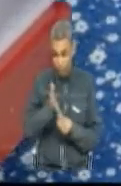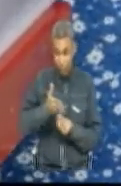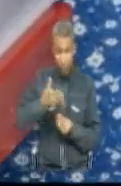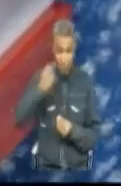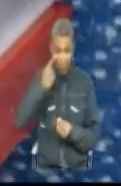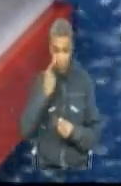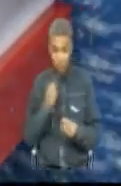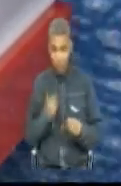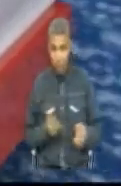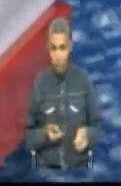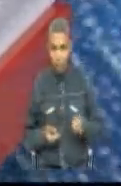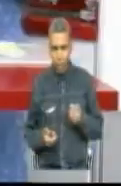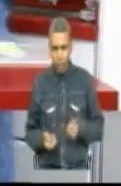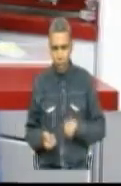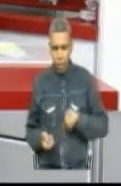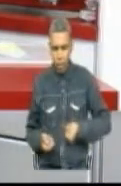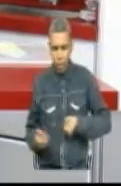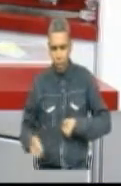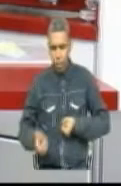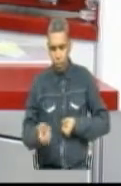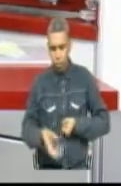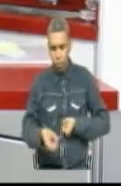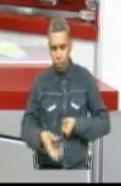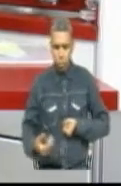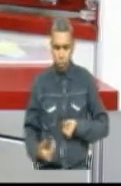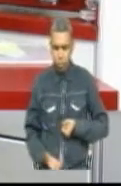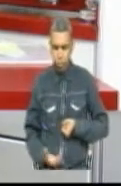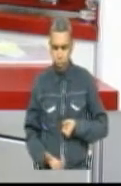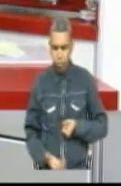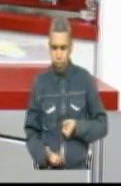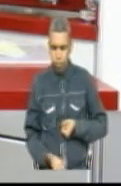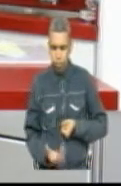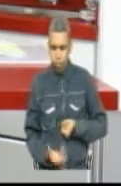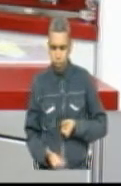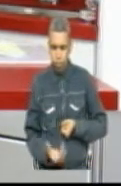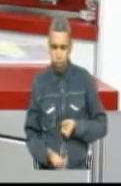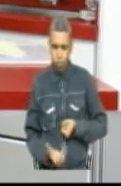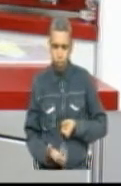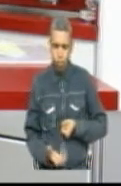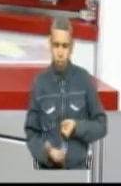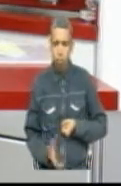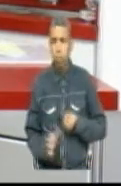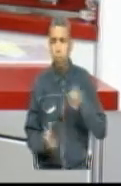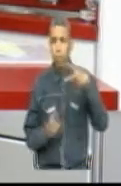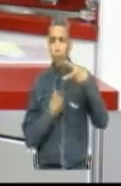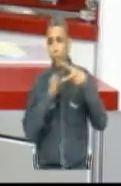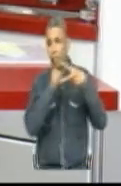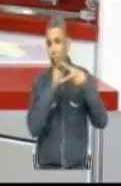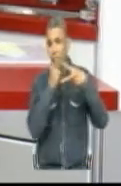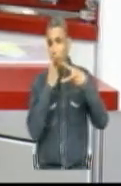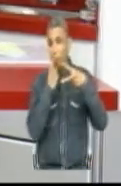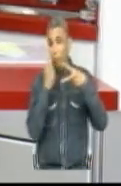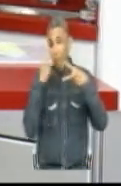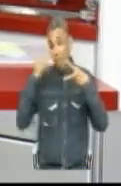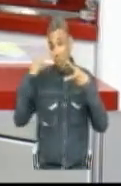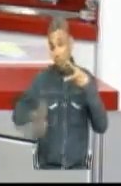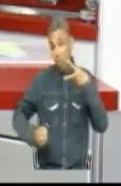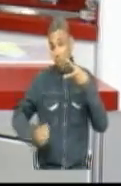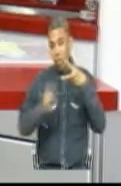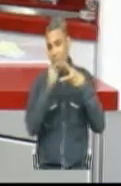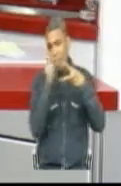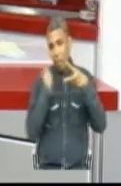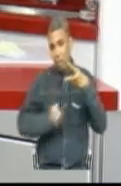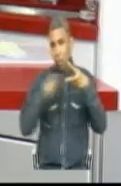se carameliza entonces uno es más fuerte es más dulce esas son las diferencias porque en las regiones donde se dan